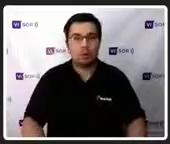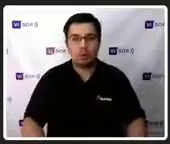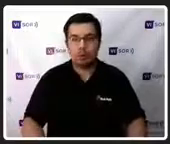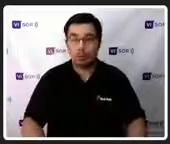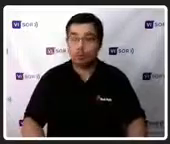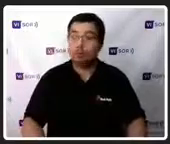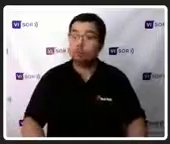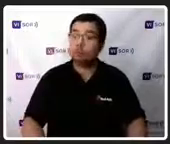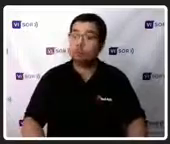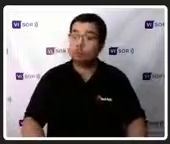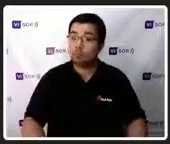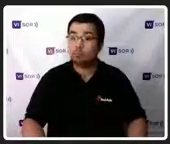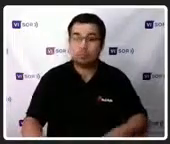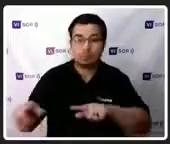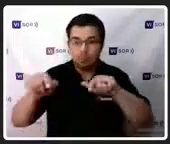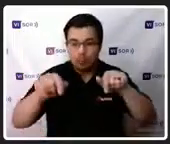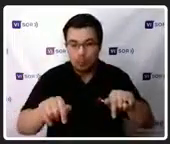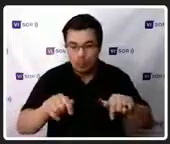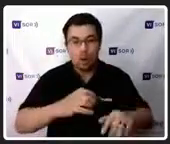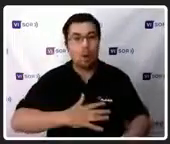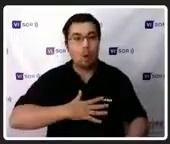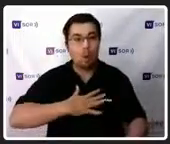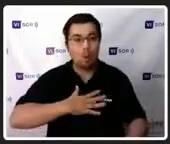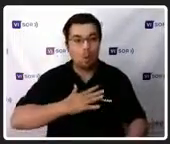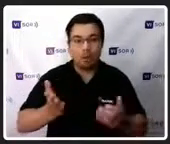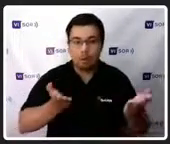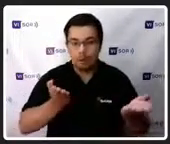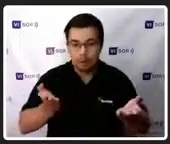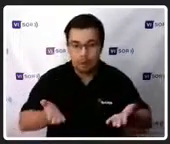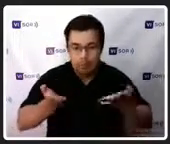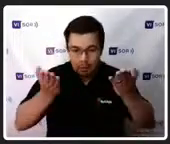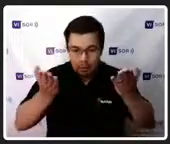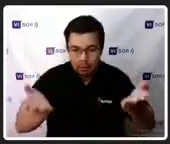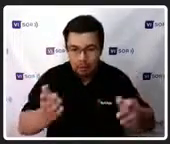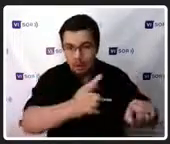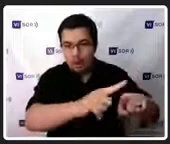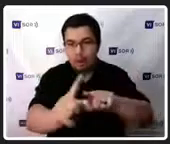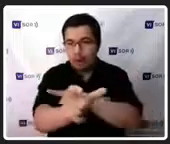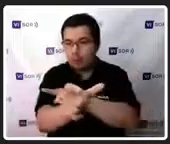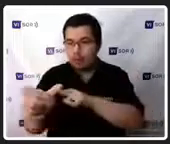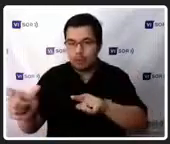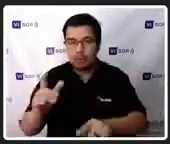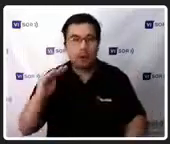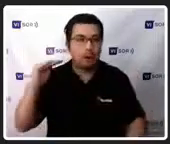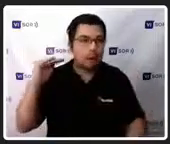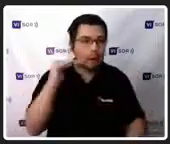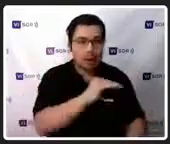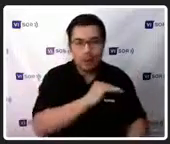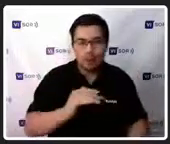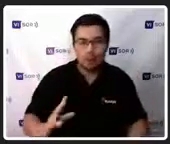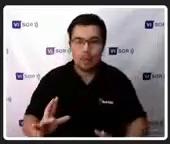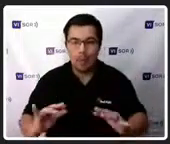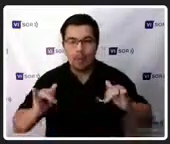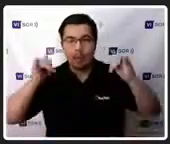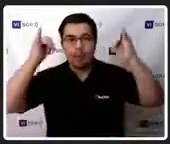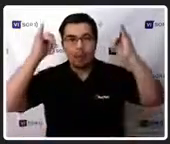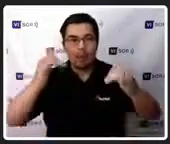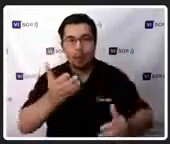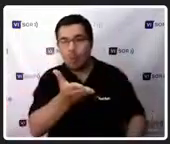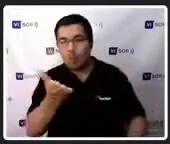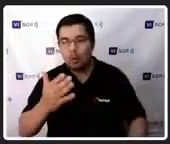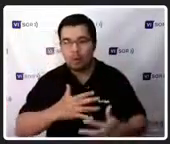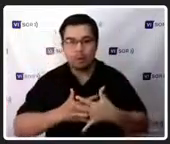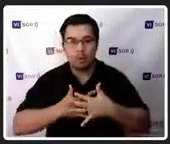nos gusta servir a los demás, lo pasamos bien, se les va a hacer rápida, entretenida y van a ver, se van a sentir una Fernanda, un Fernando el día de